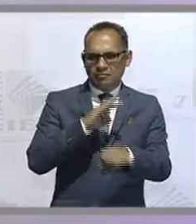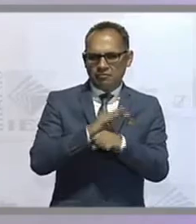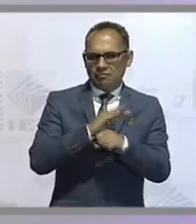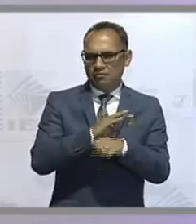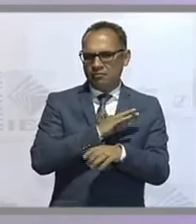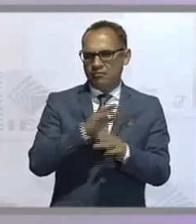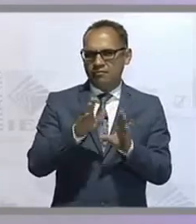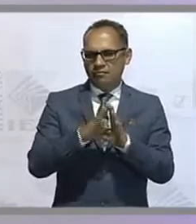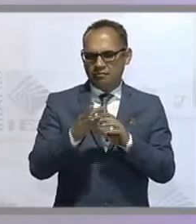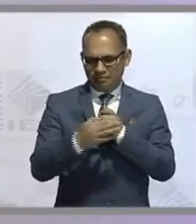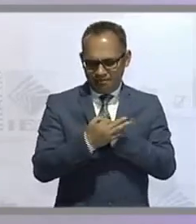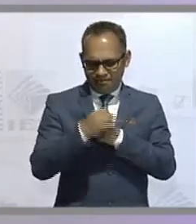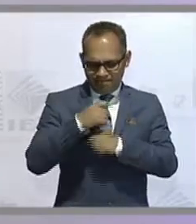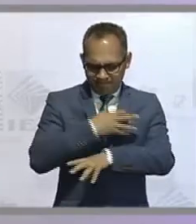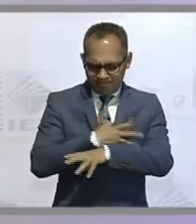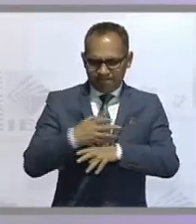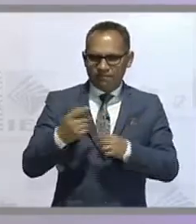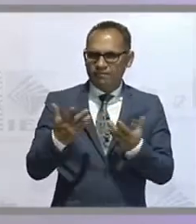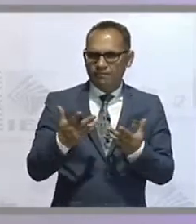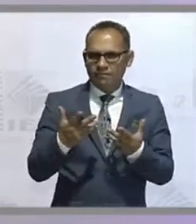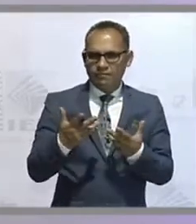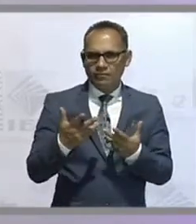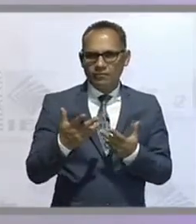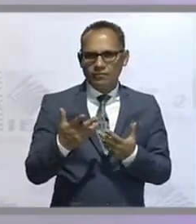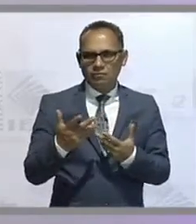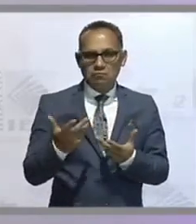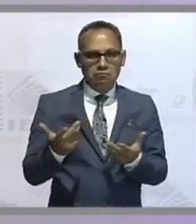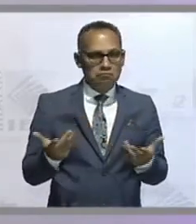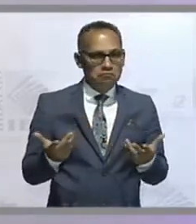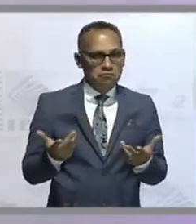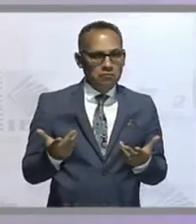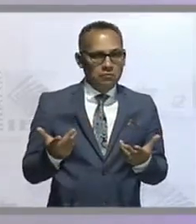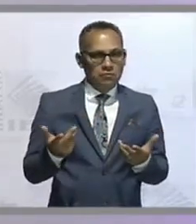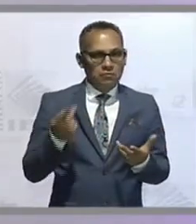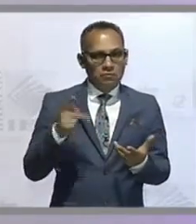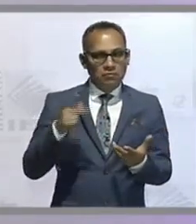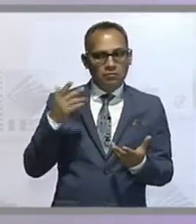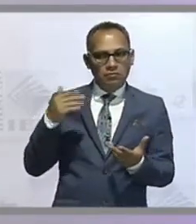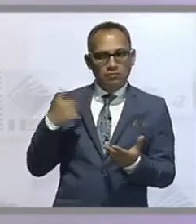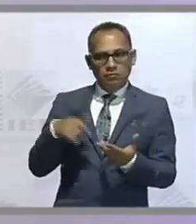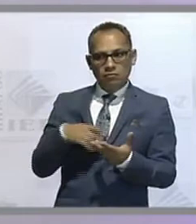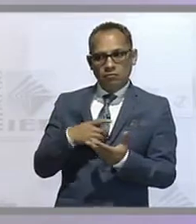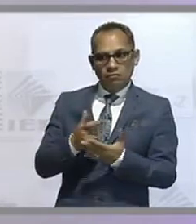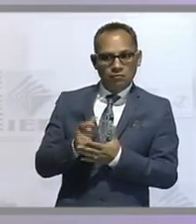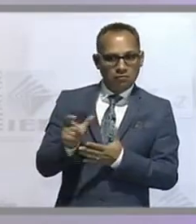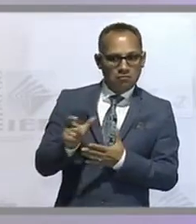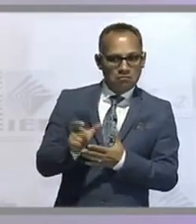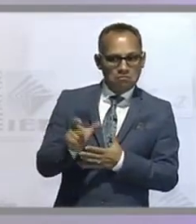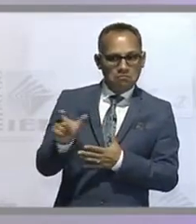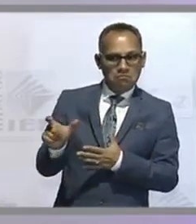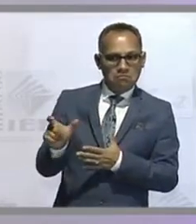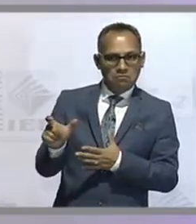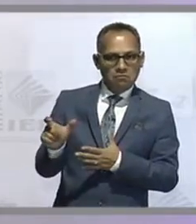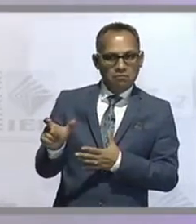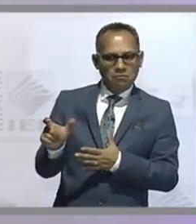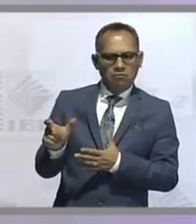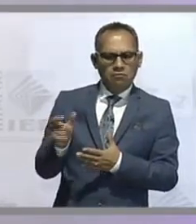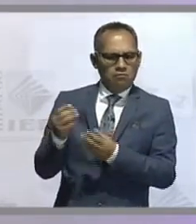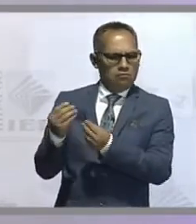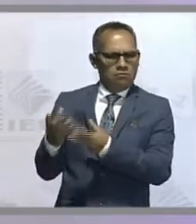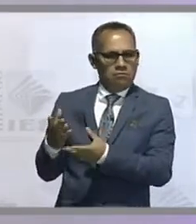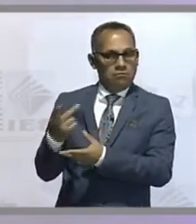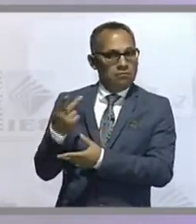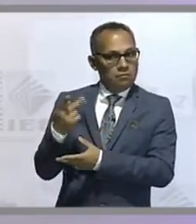hacíamos esto de manera perversa es diciéndole a la gente sigan votando por nosotros